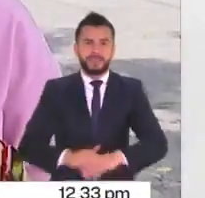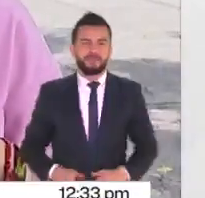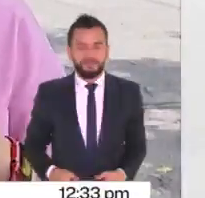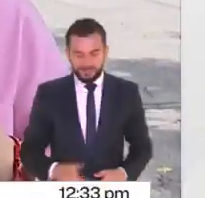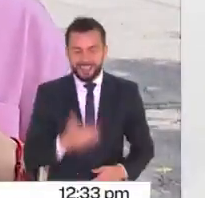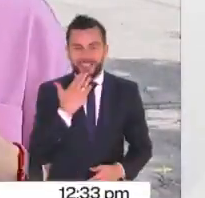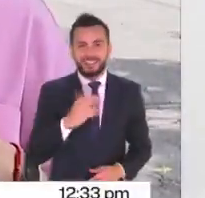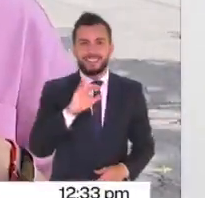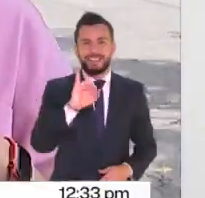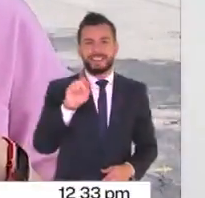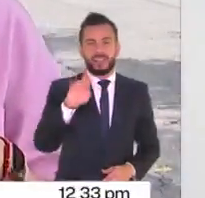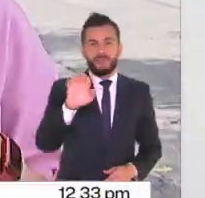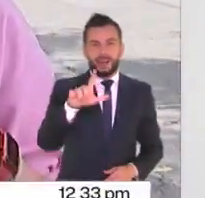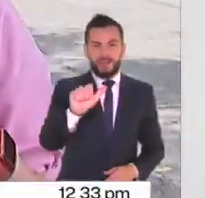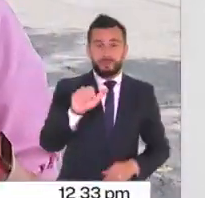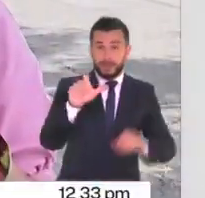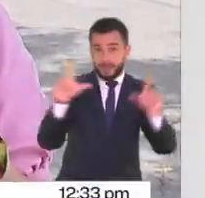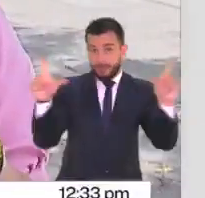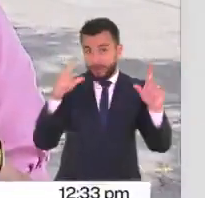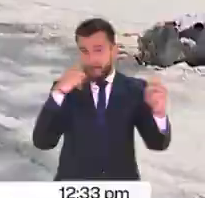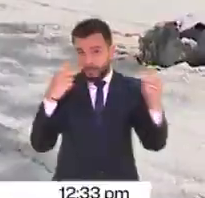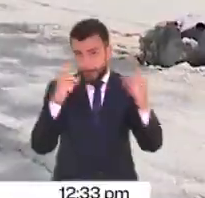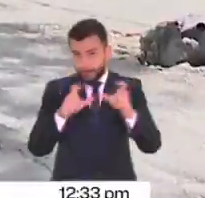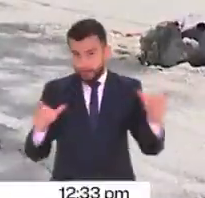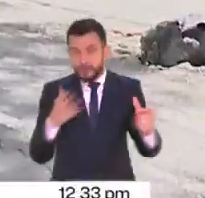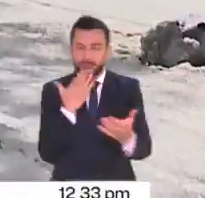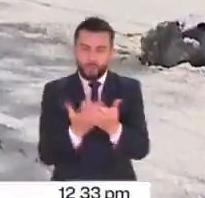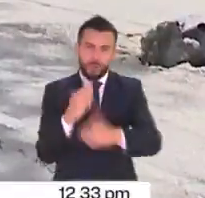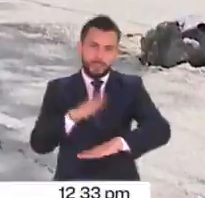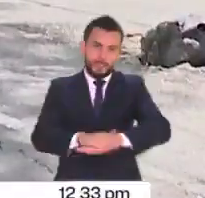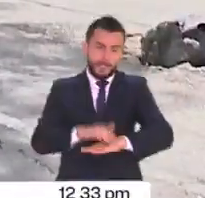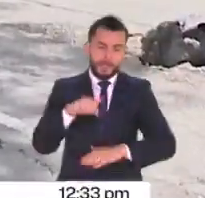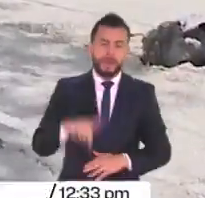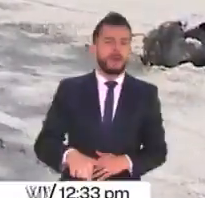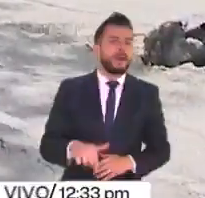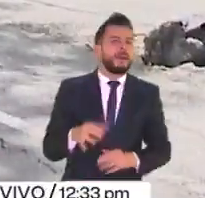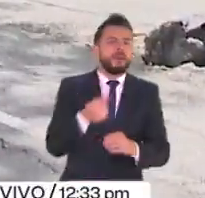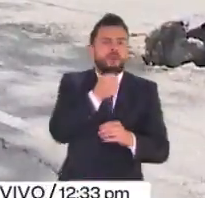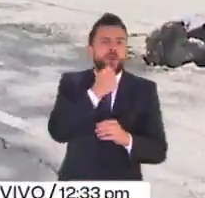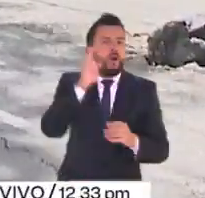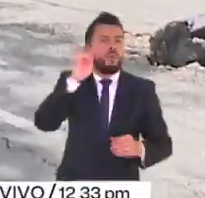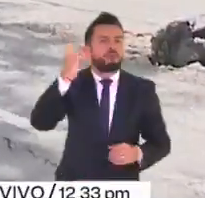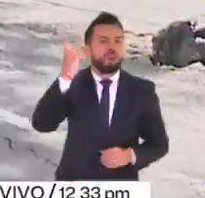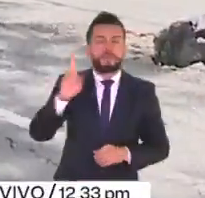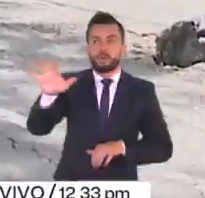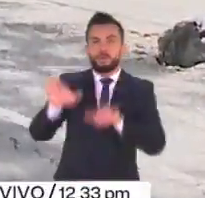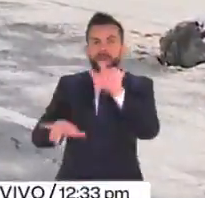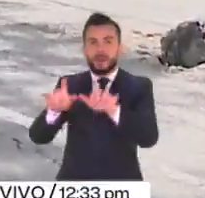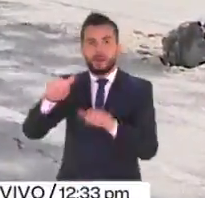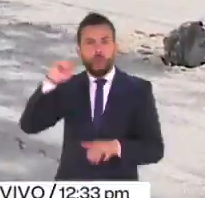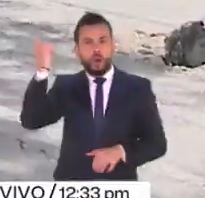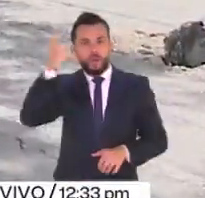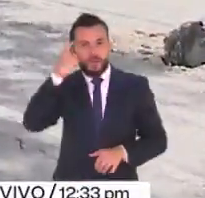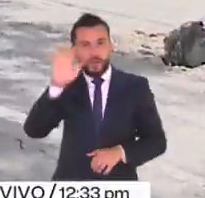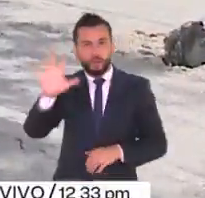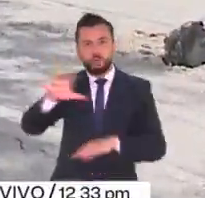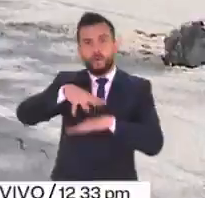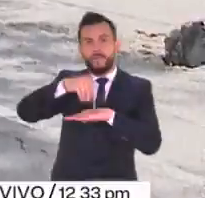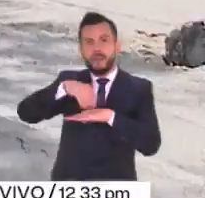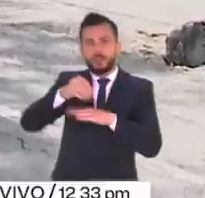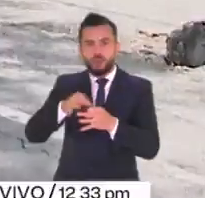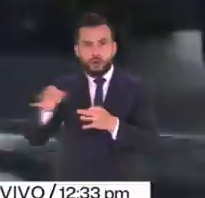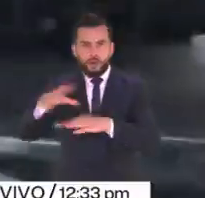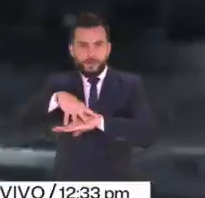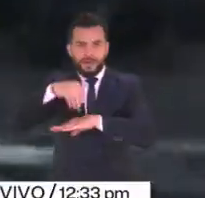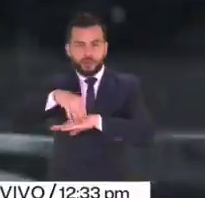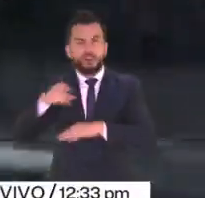Isabela, televidentes, buenas tardes. Precisamente la noticia nos la confirmó el secretario de Gobierno de Bello. ¿Por qué? Porque el